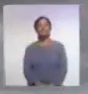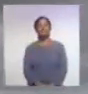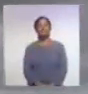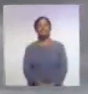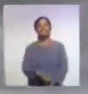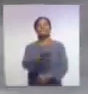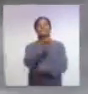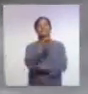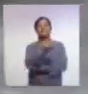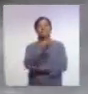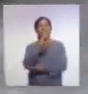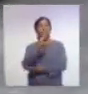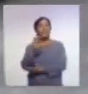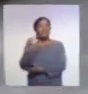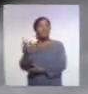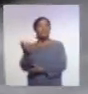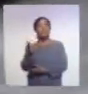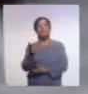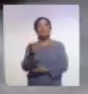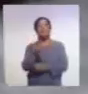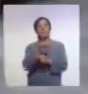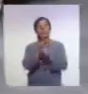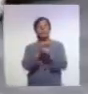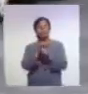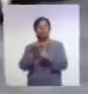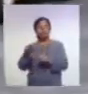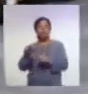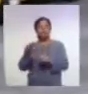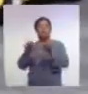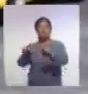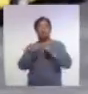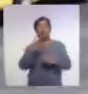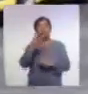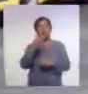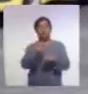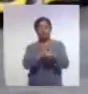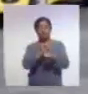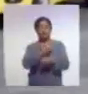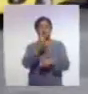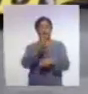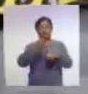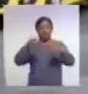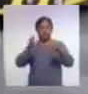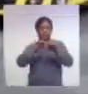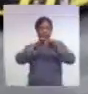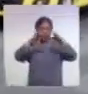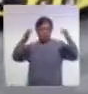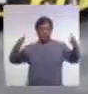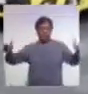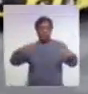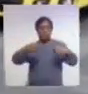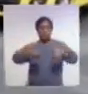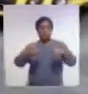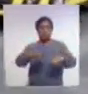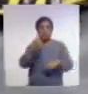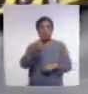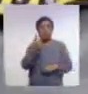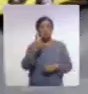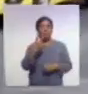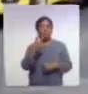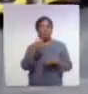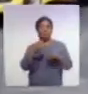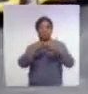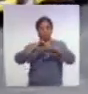La Secretaría de Seguridad Ciudadana, a través de la División de Operaciones, recuperó 4 automóviles, 3 camionetas, 1 motocicleta y 2 cajas secas en la entidad. Con la